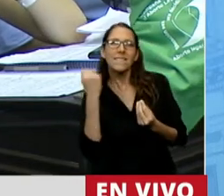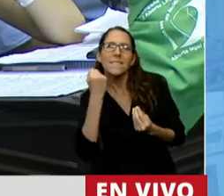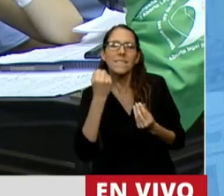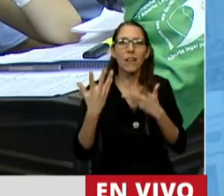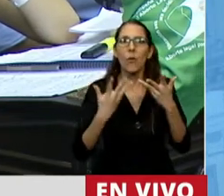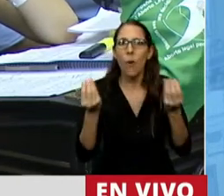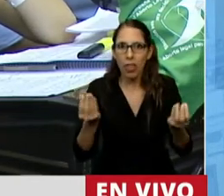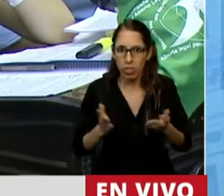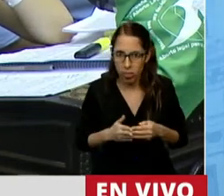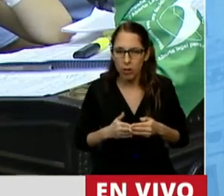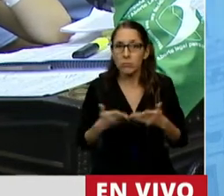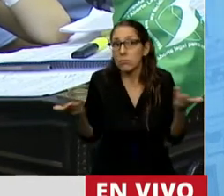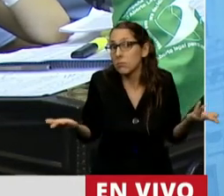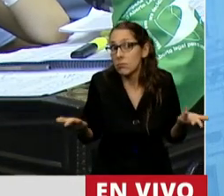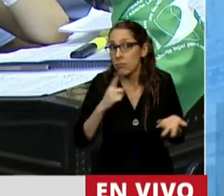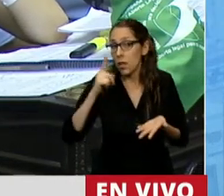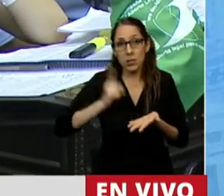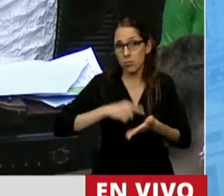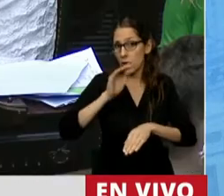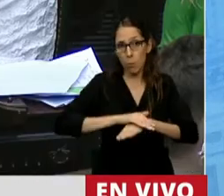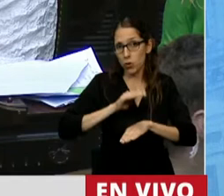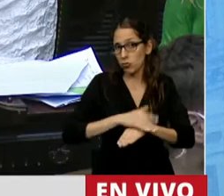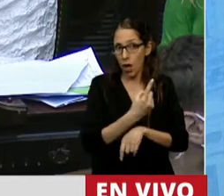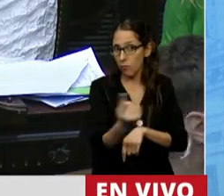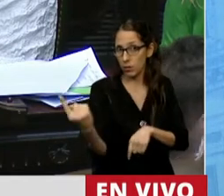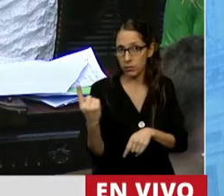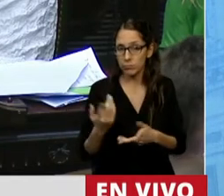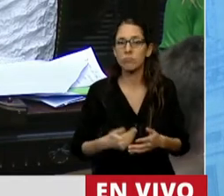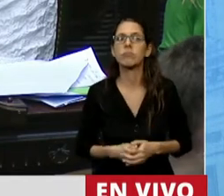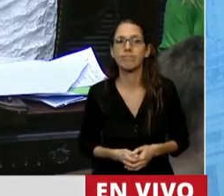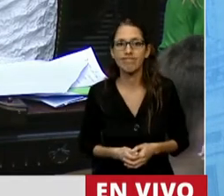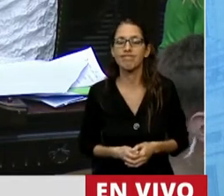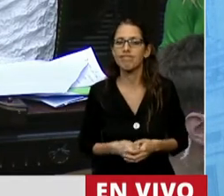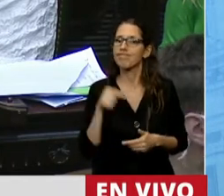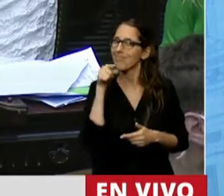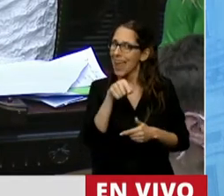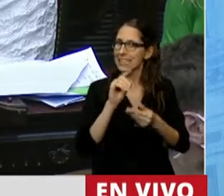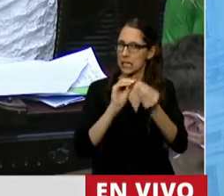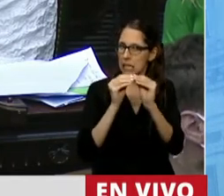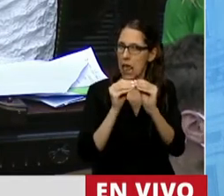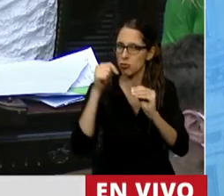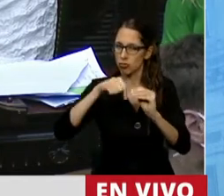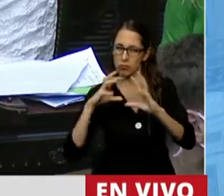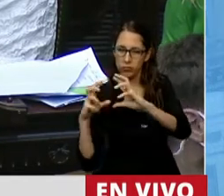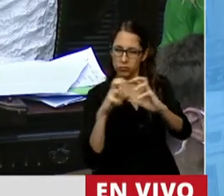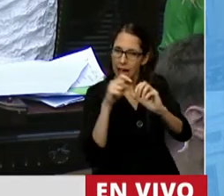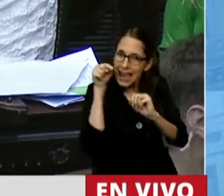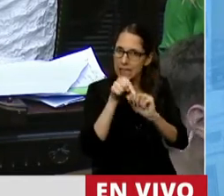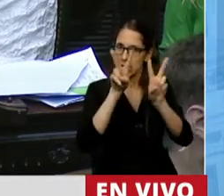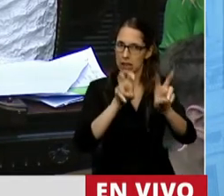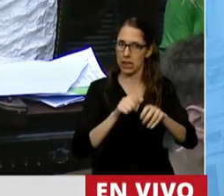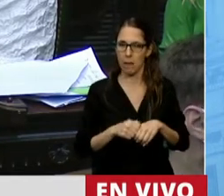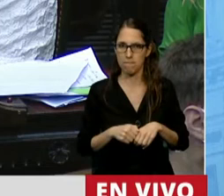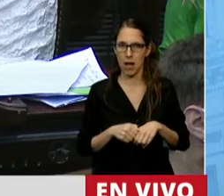definitiva, tomar elecciones responsables. Acá está la raíz de este debate, presidente. Al desear